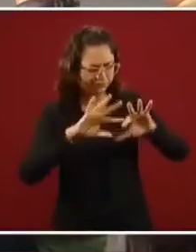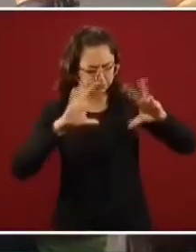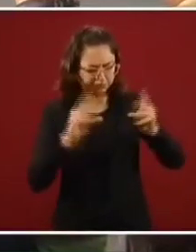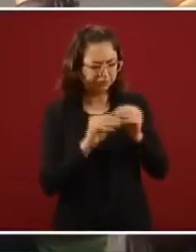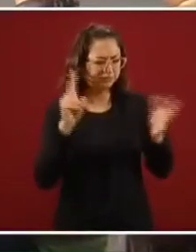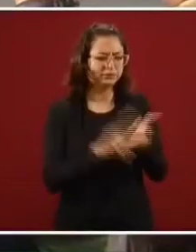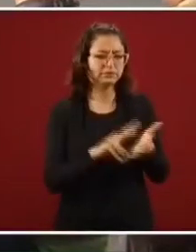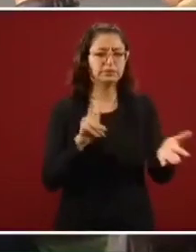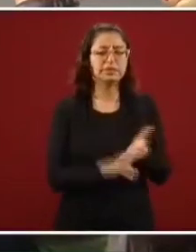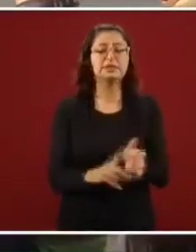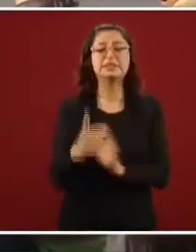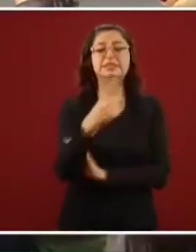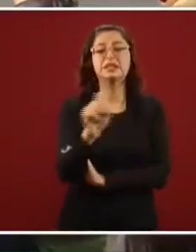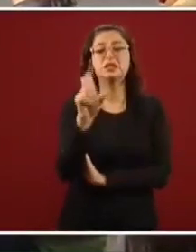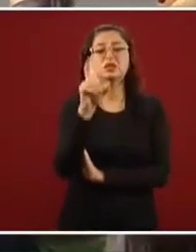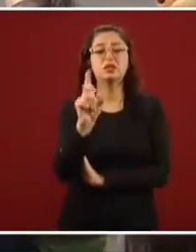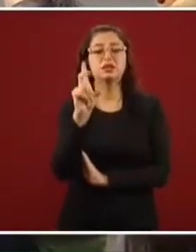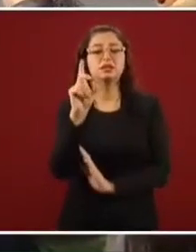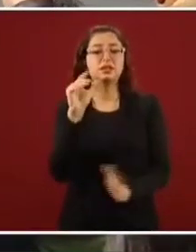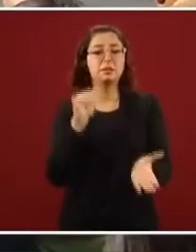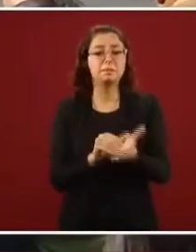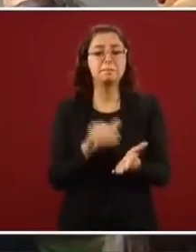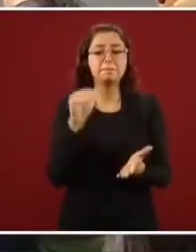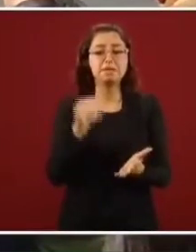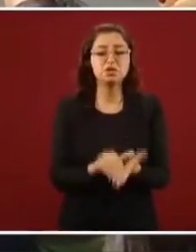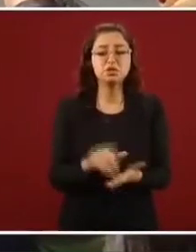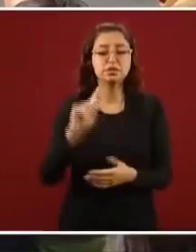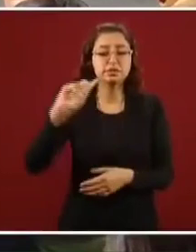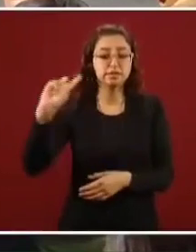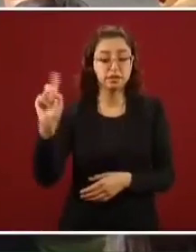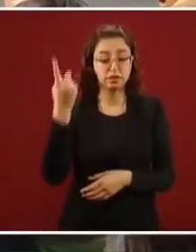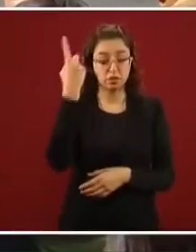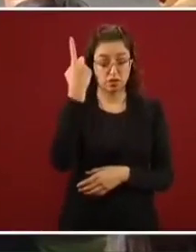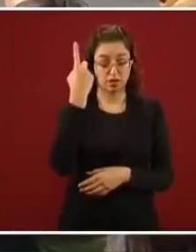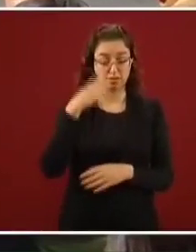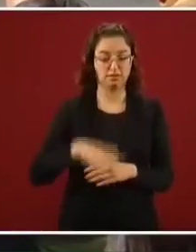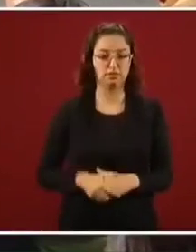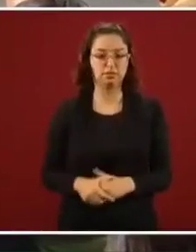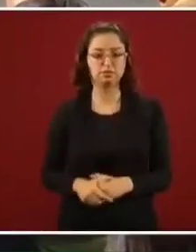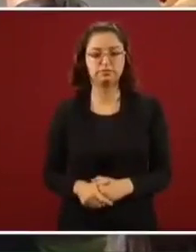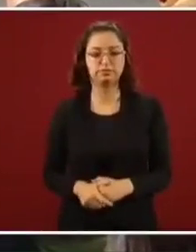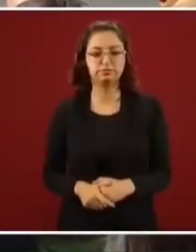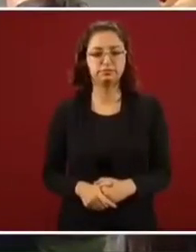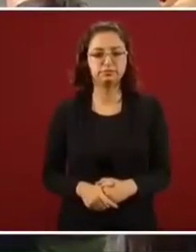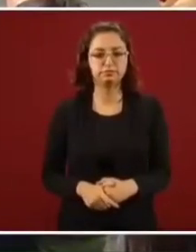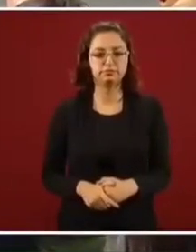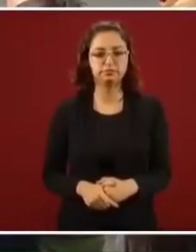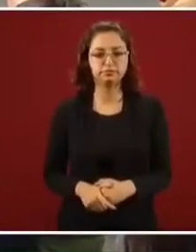es de 130 millones de dólares del avión.